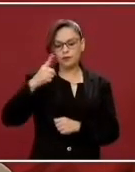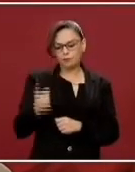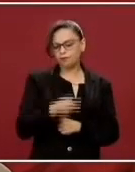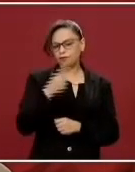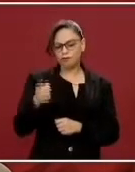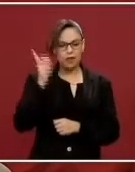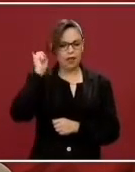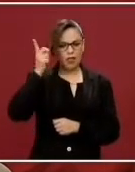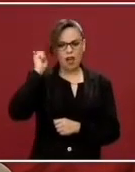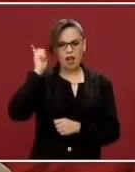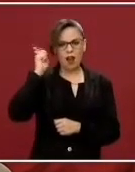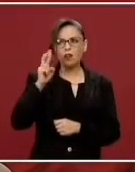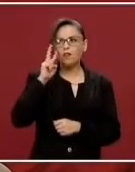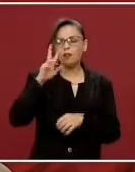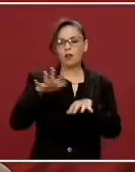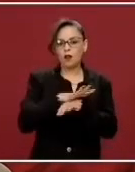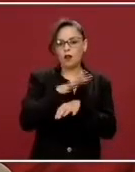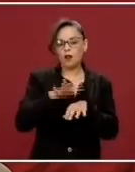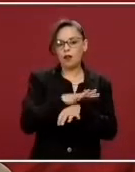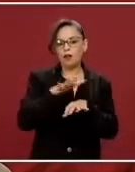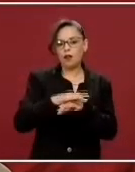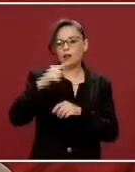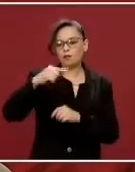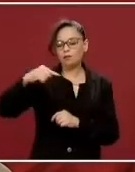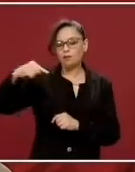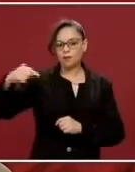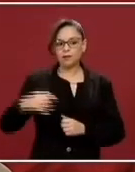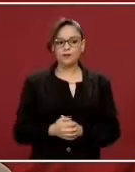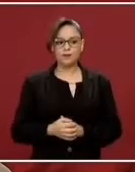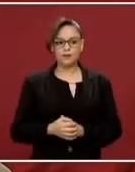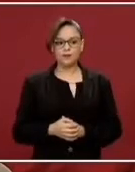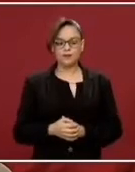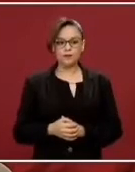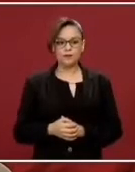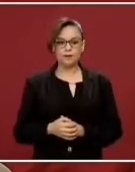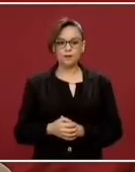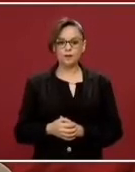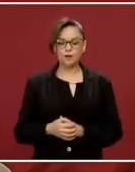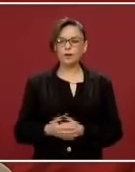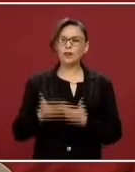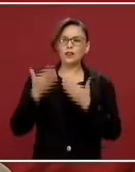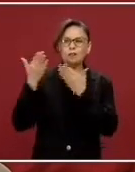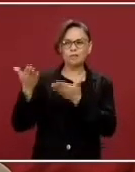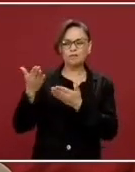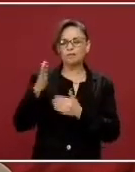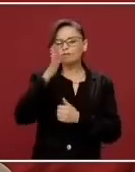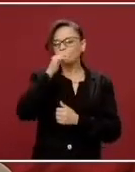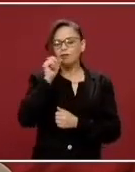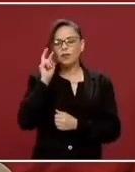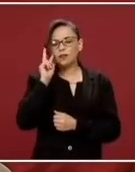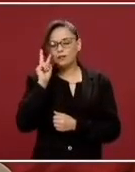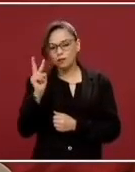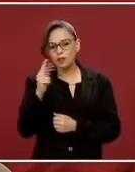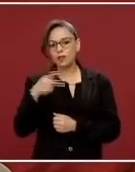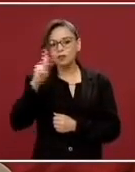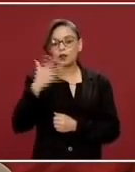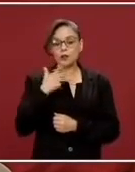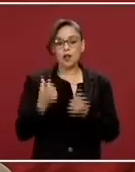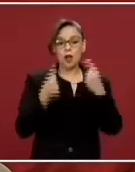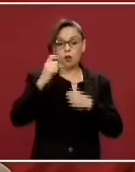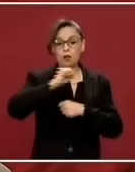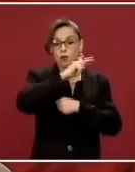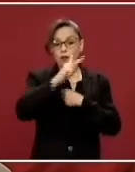Aquí no se puede ver, pero en estos países hubo muy poquitos casos, menos de 5 casos a lo largo